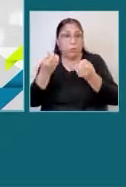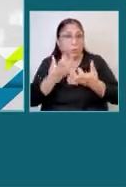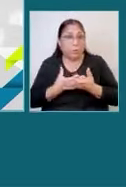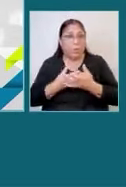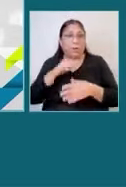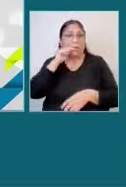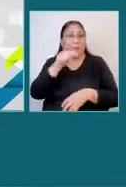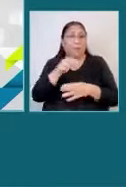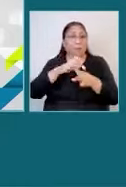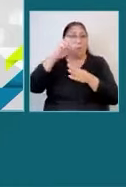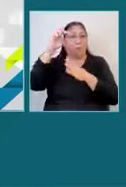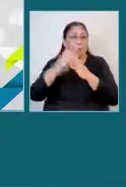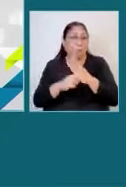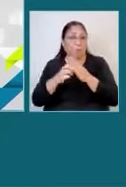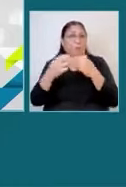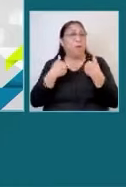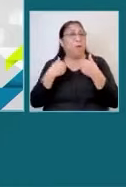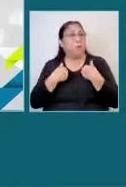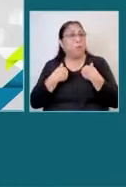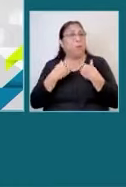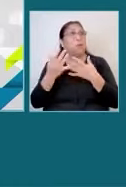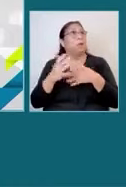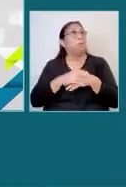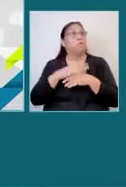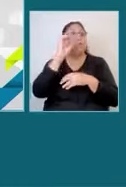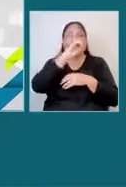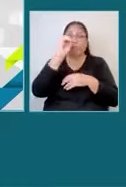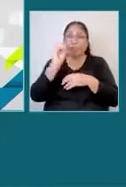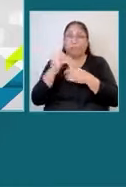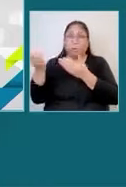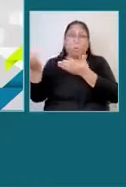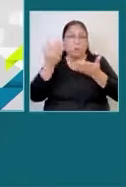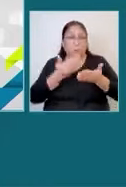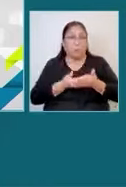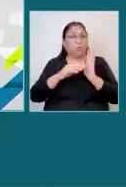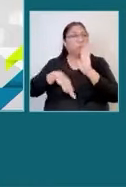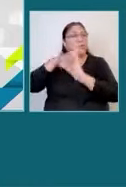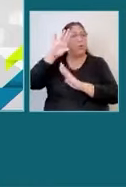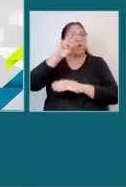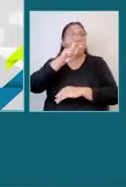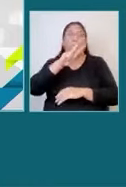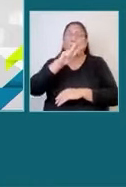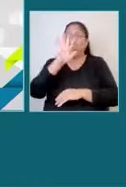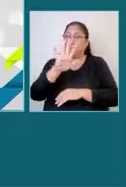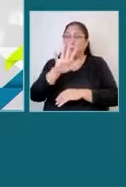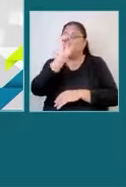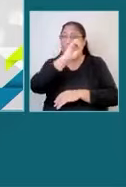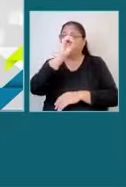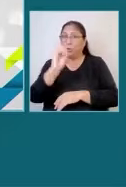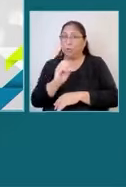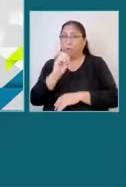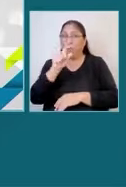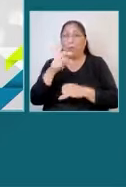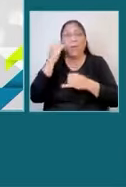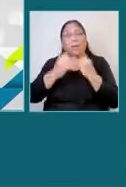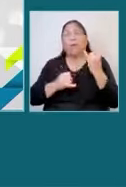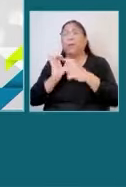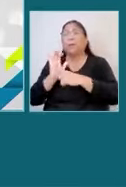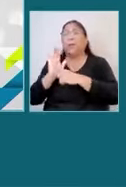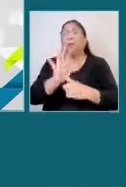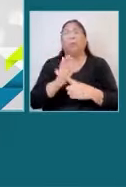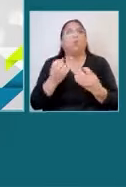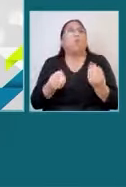través de este programa tiene una tasa interna de retorno social muy alto, ¿no? Alrededor del 25%, que finalmente demuestra el